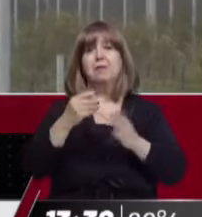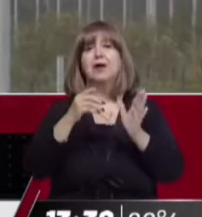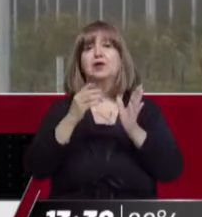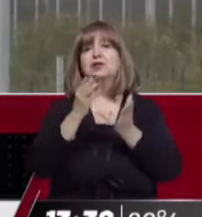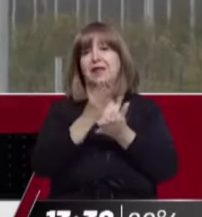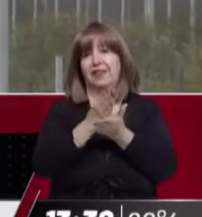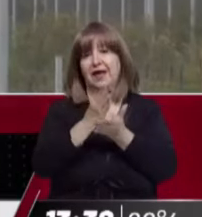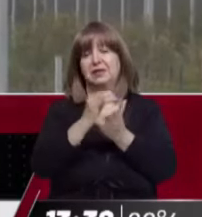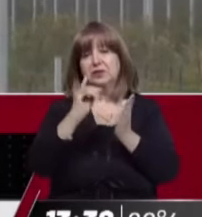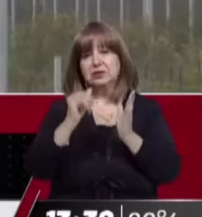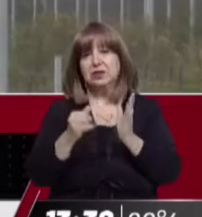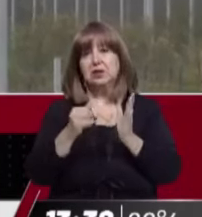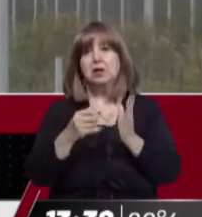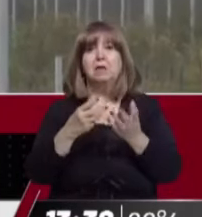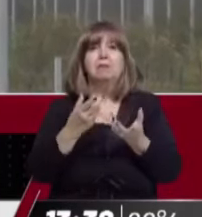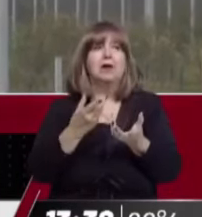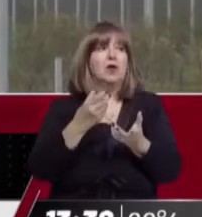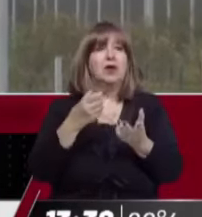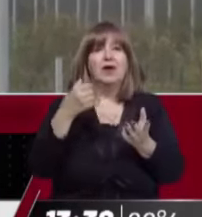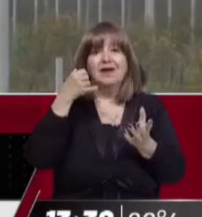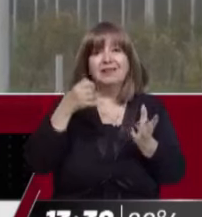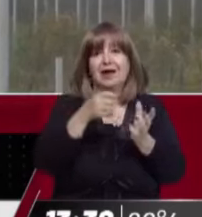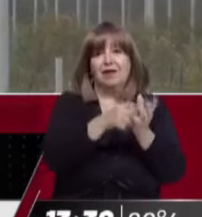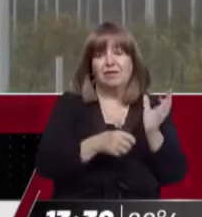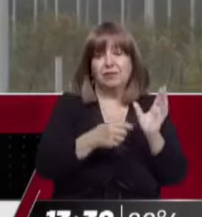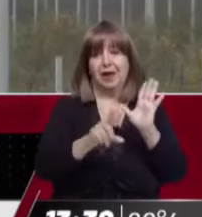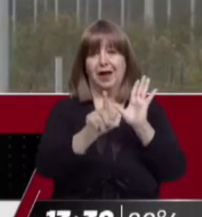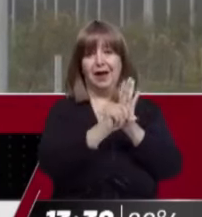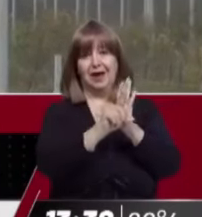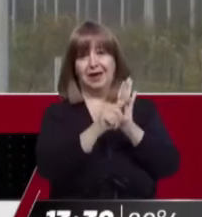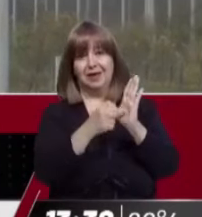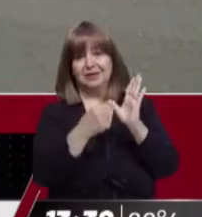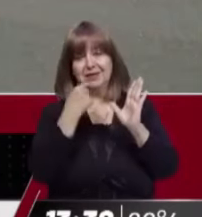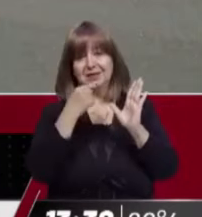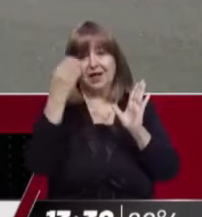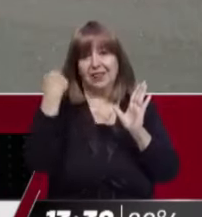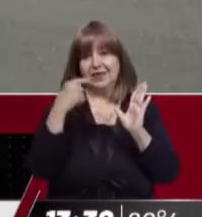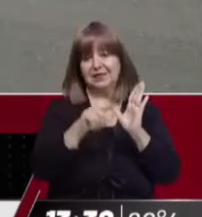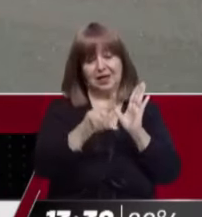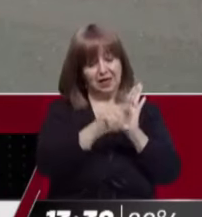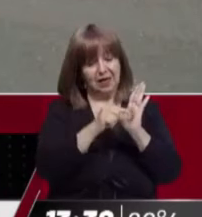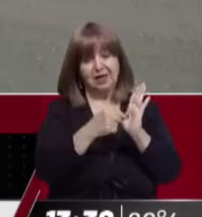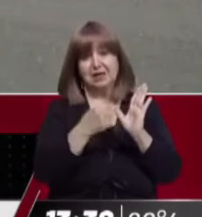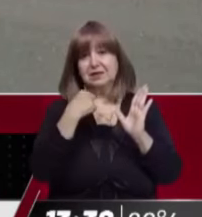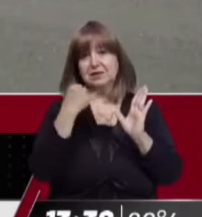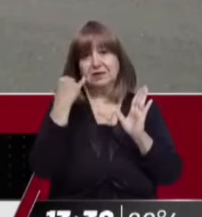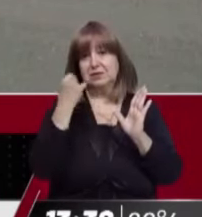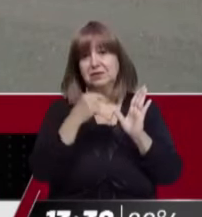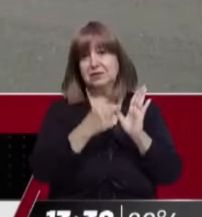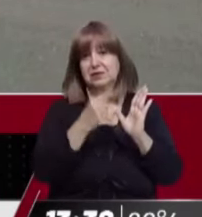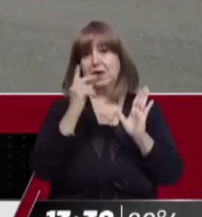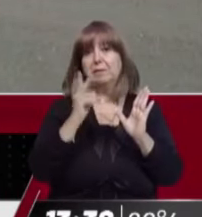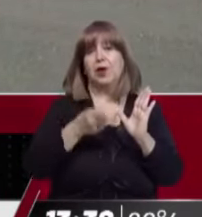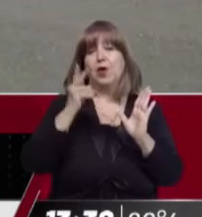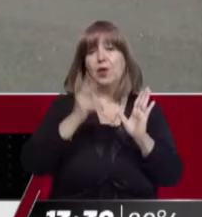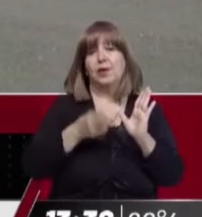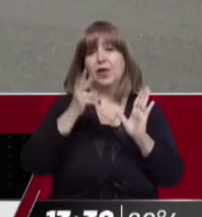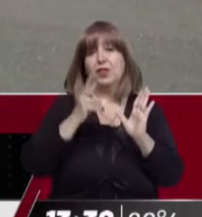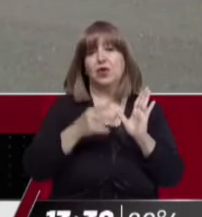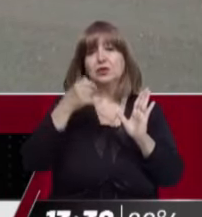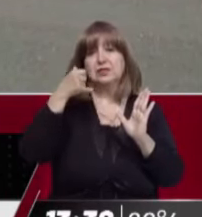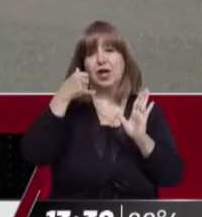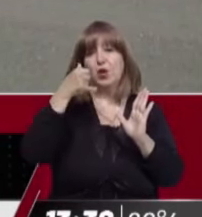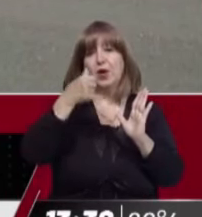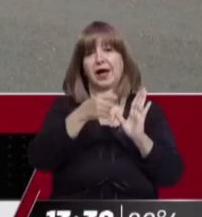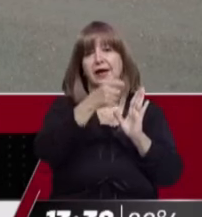derecho se puede satisfacer de otra manera sin violar la norma porque recordemos que la norma es muy clara la norma provincial cuando prohíbe este tipo